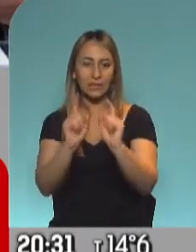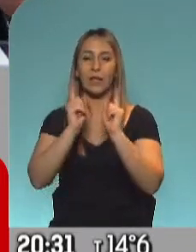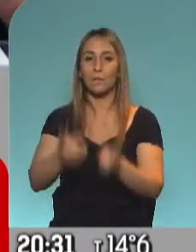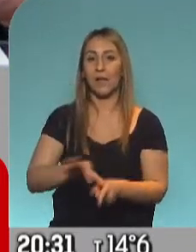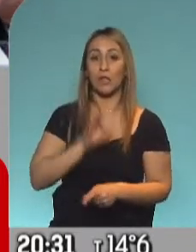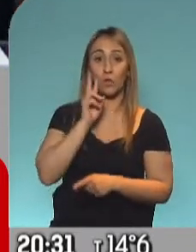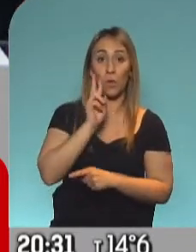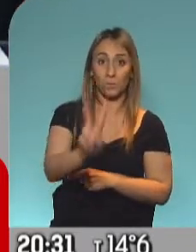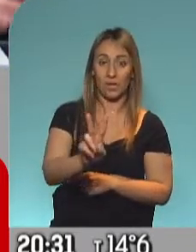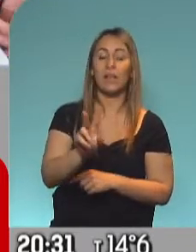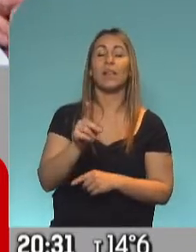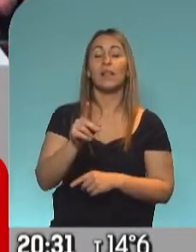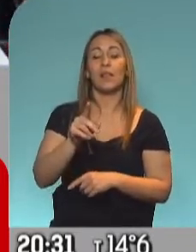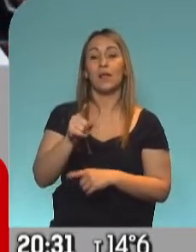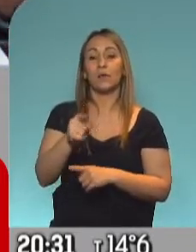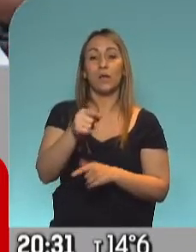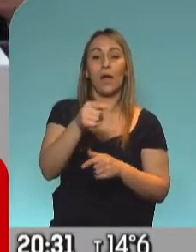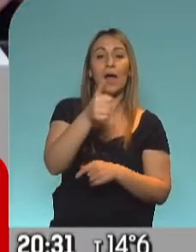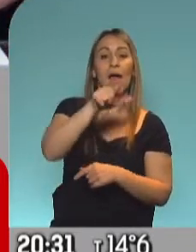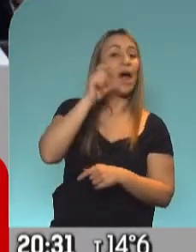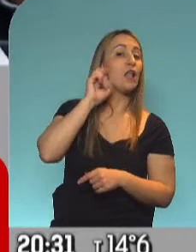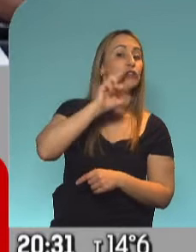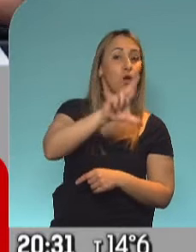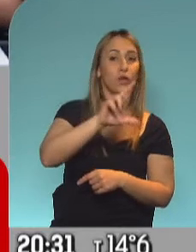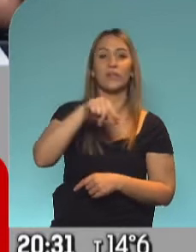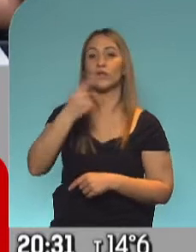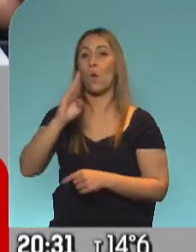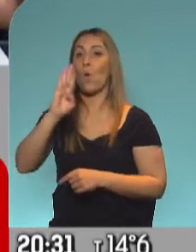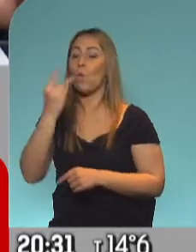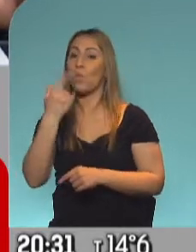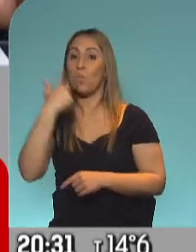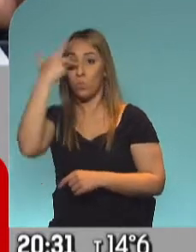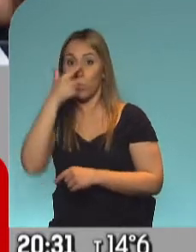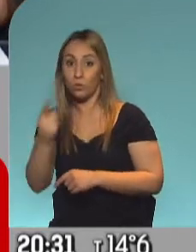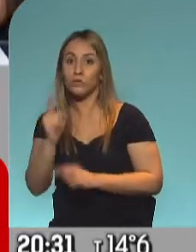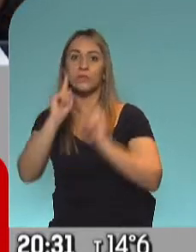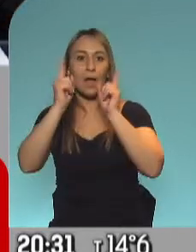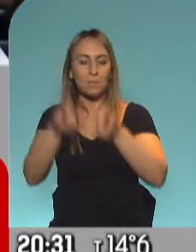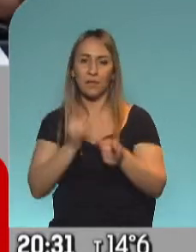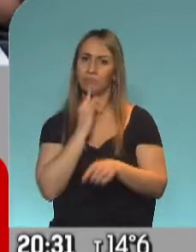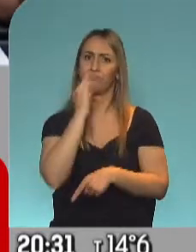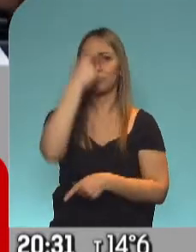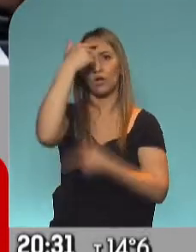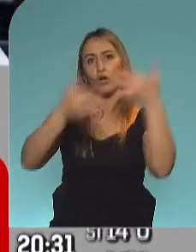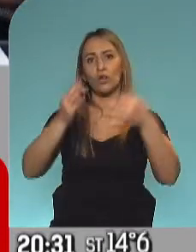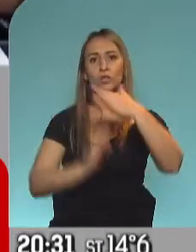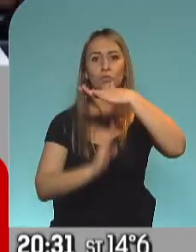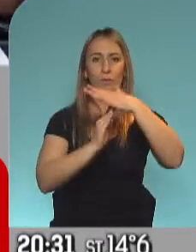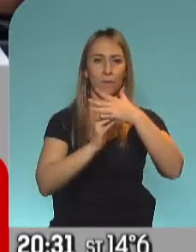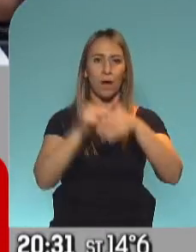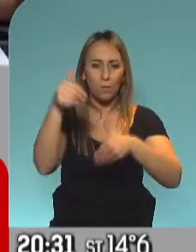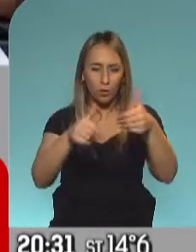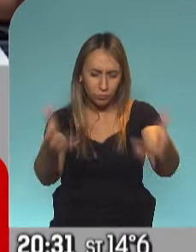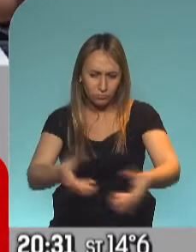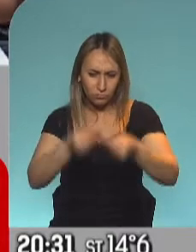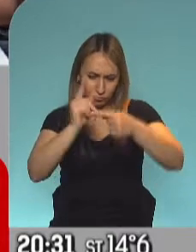por ejemplo, las elecciones de 2000 entre Al Gore y Bush, donde se tuvo que dirimir también una instancia de la Corte Suprema. Pero ahora nunca pasó en este